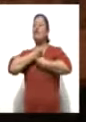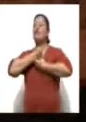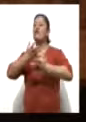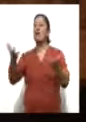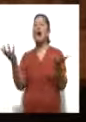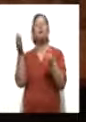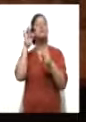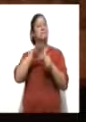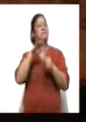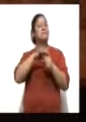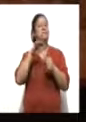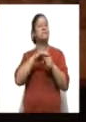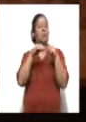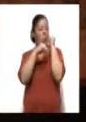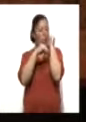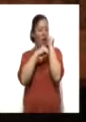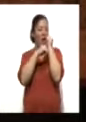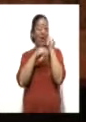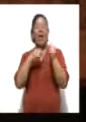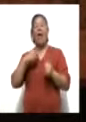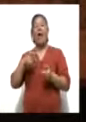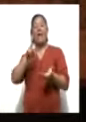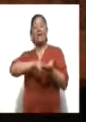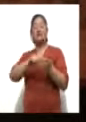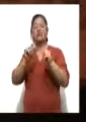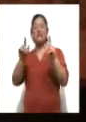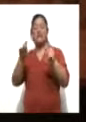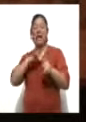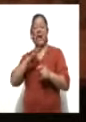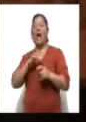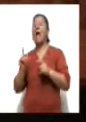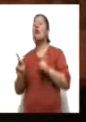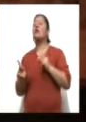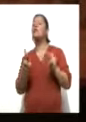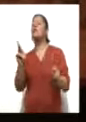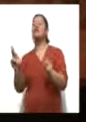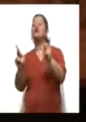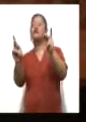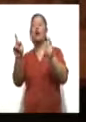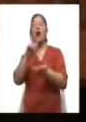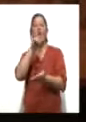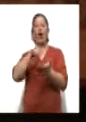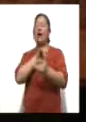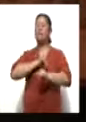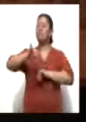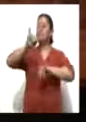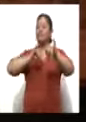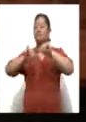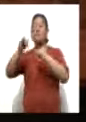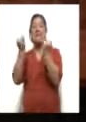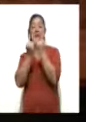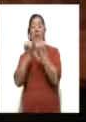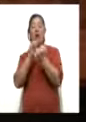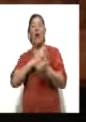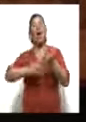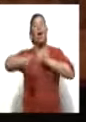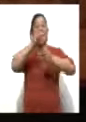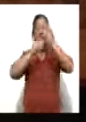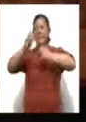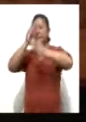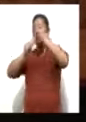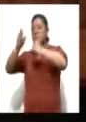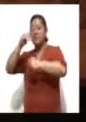nuestra Tlaxcala, que está en nuestras comunidades, que se encuentra en las localidades. Además de que también vamos a tener capacitaciones